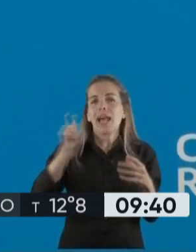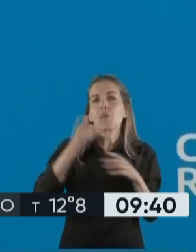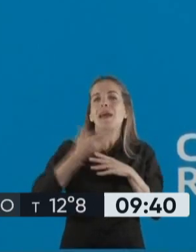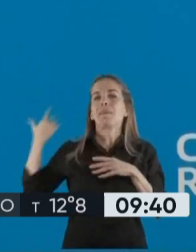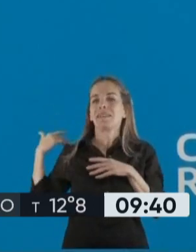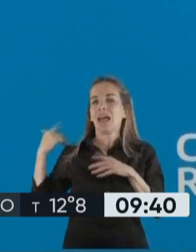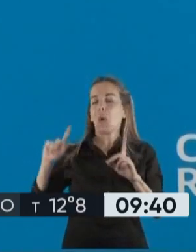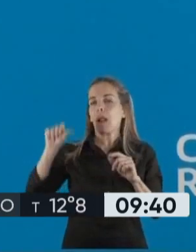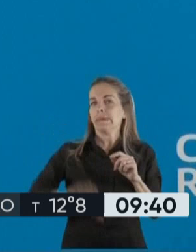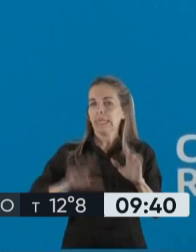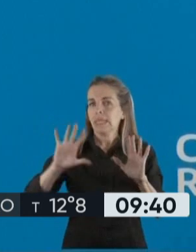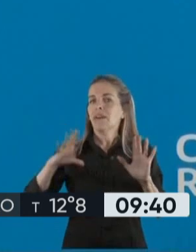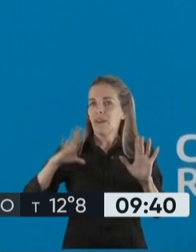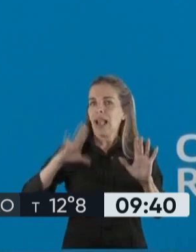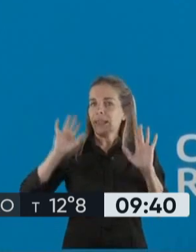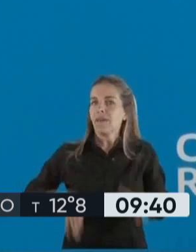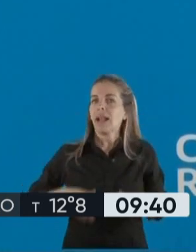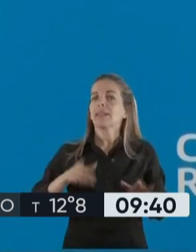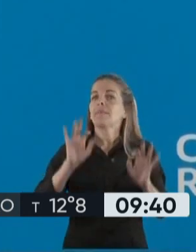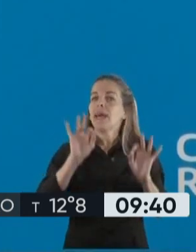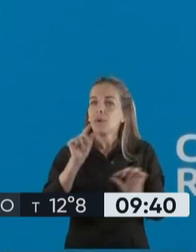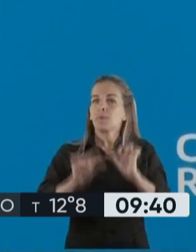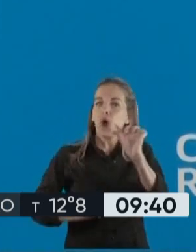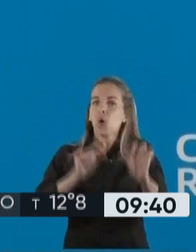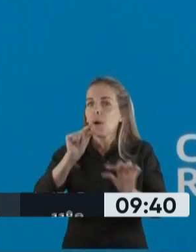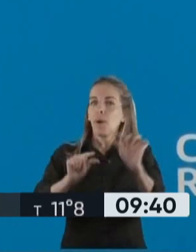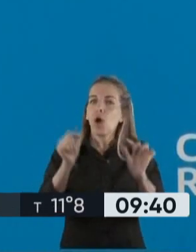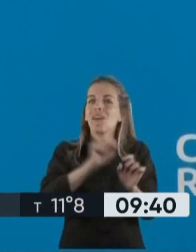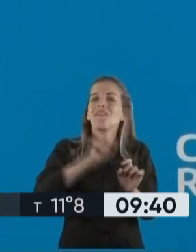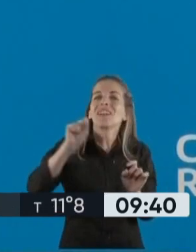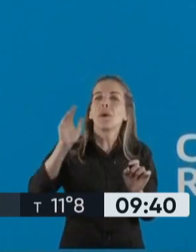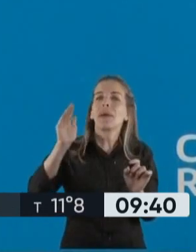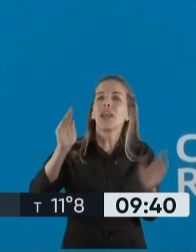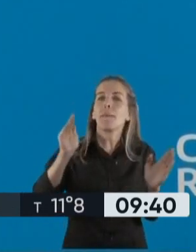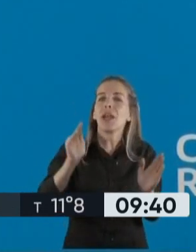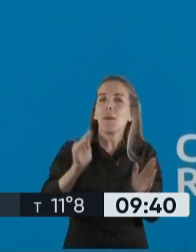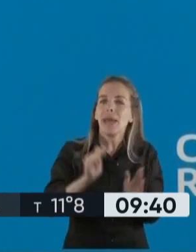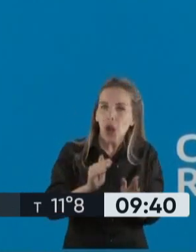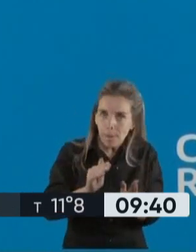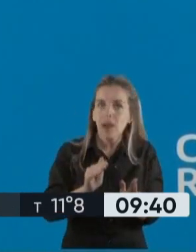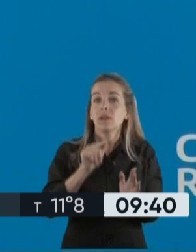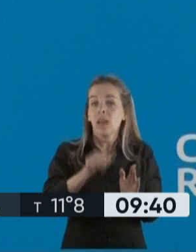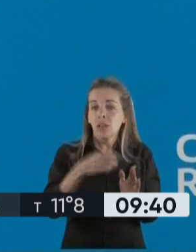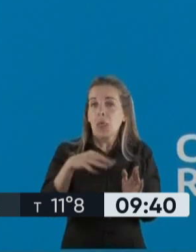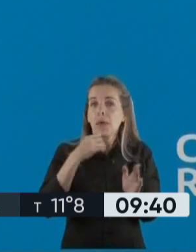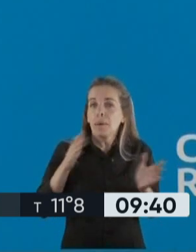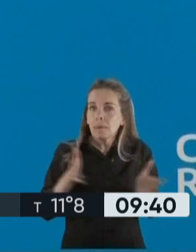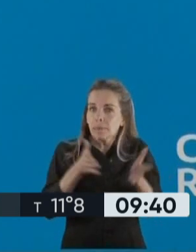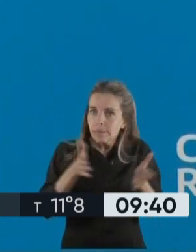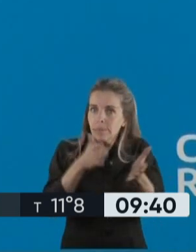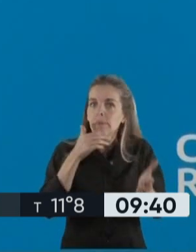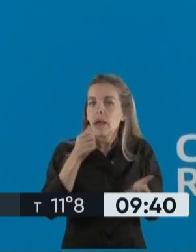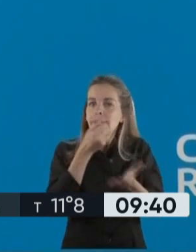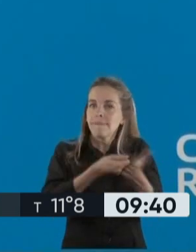pero sí notamos que está descendiendo, digamos, y que eso es una tendencia que obviamente tenemos que empujar, profundizar y hacer que